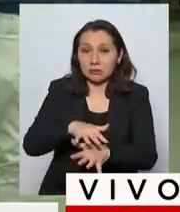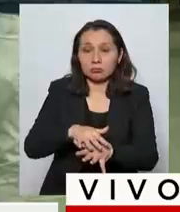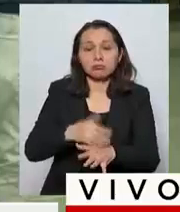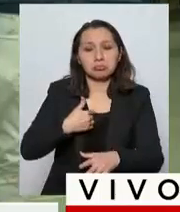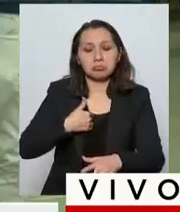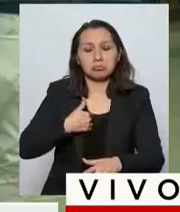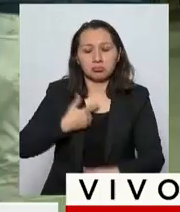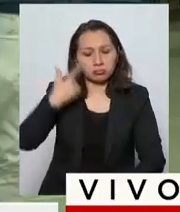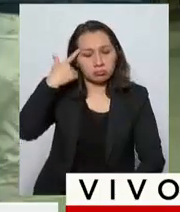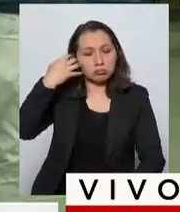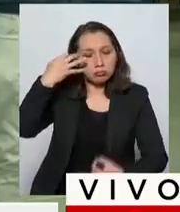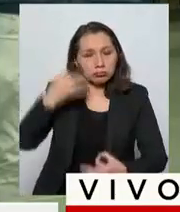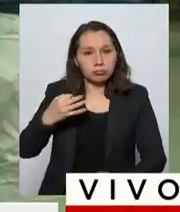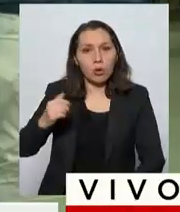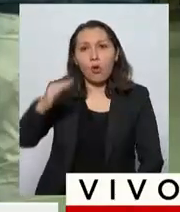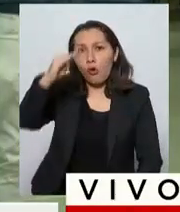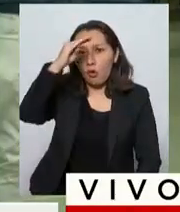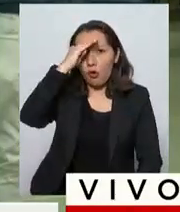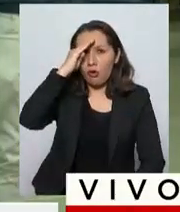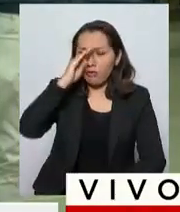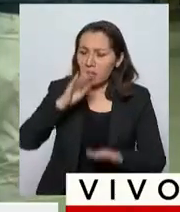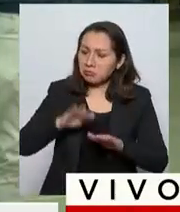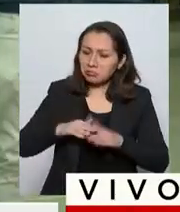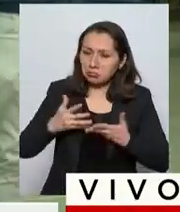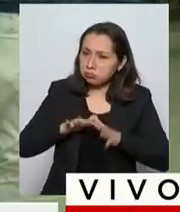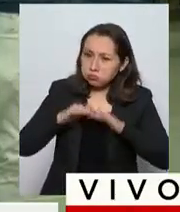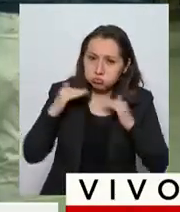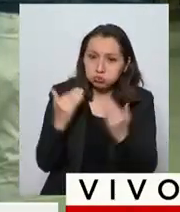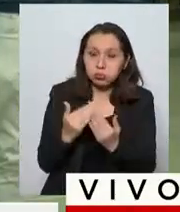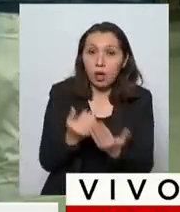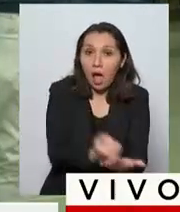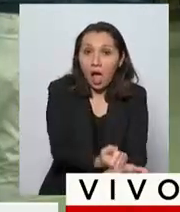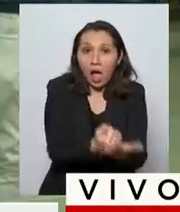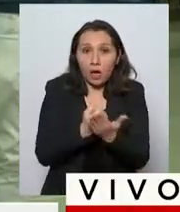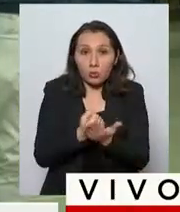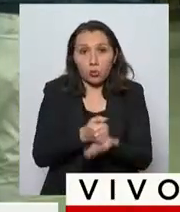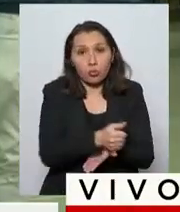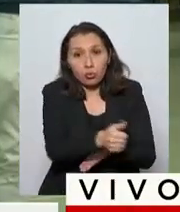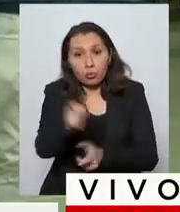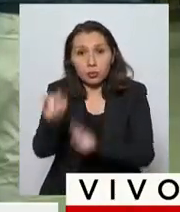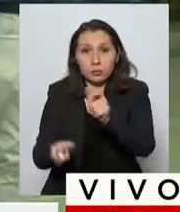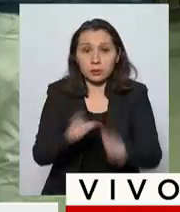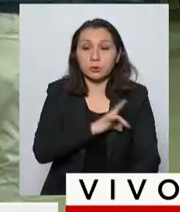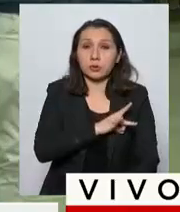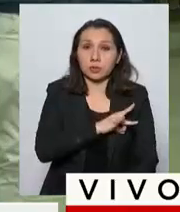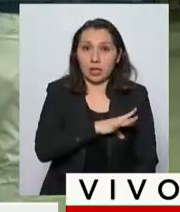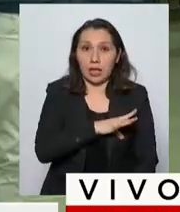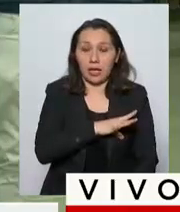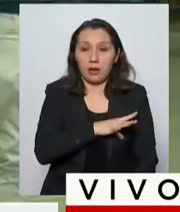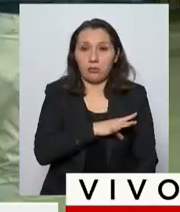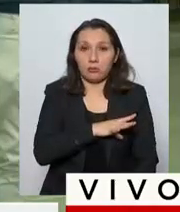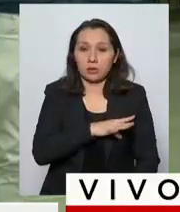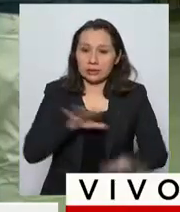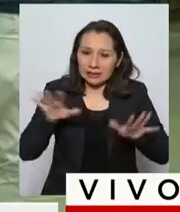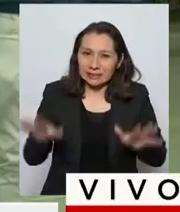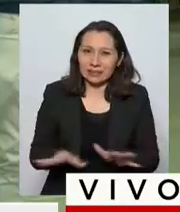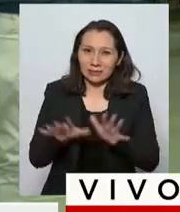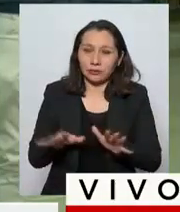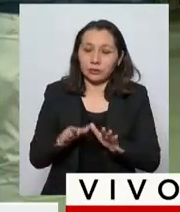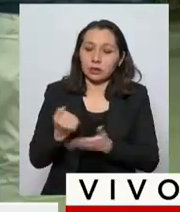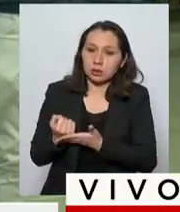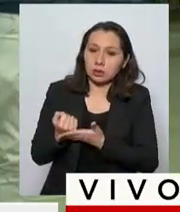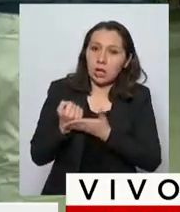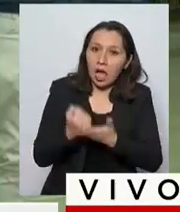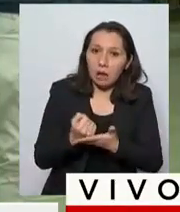más plena confianza que con la colaboración de todos los chilenos, con el esfuerzo y